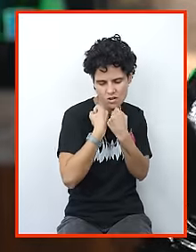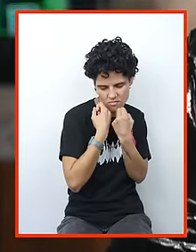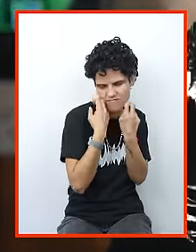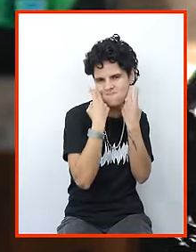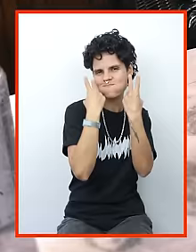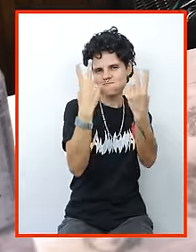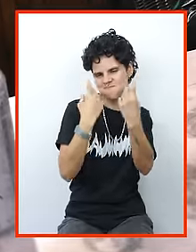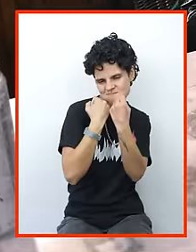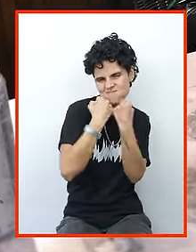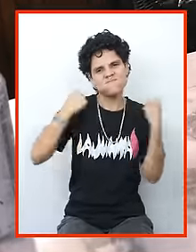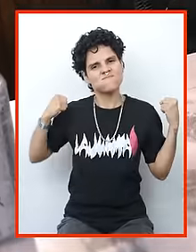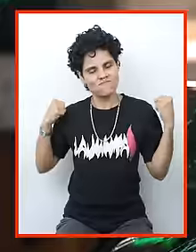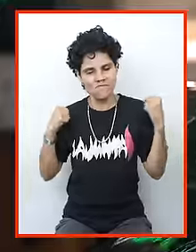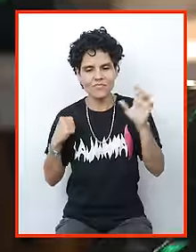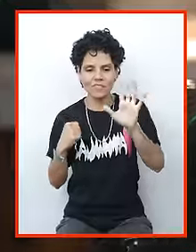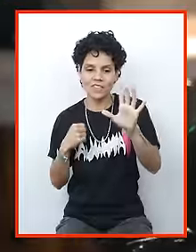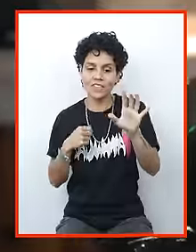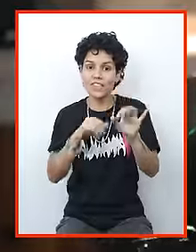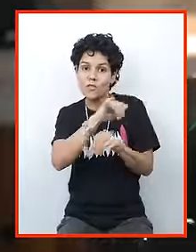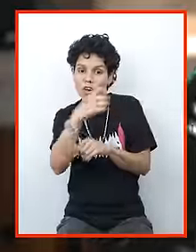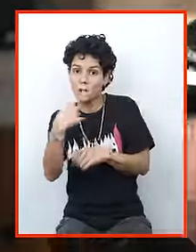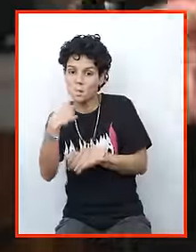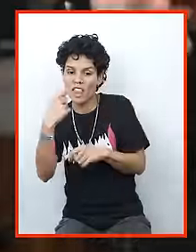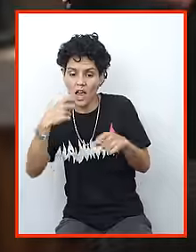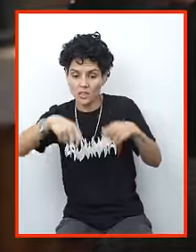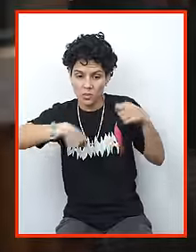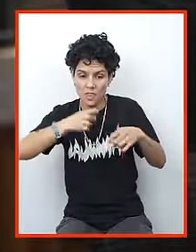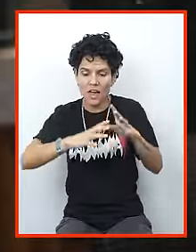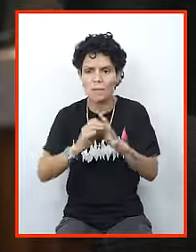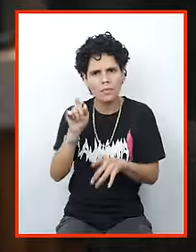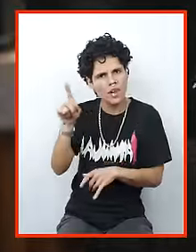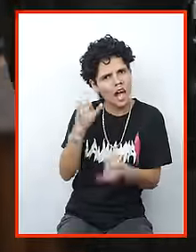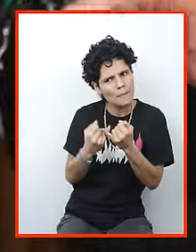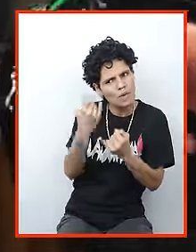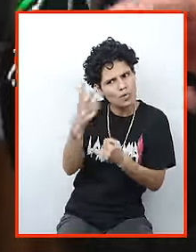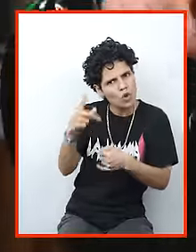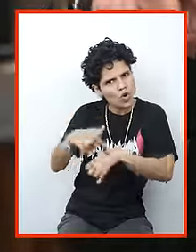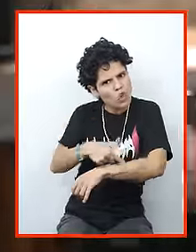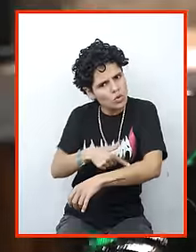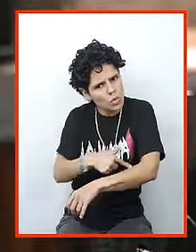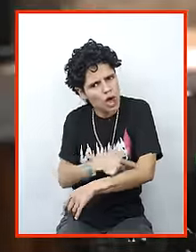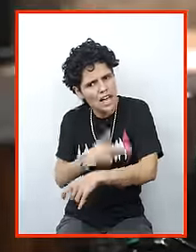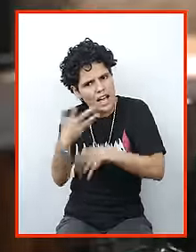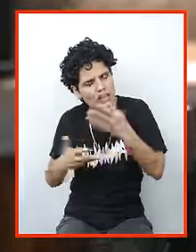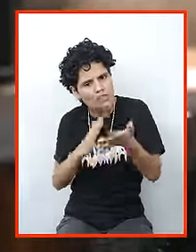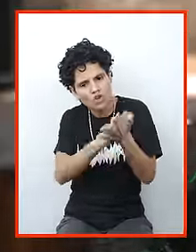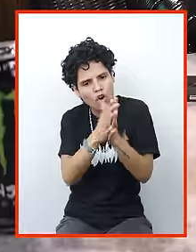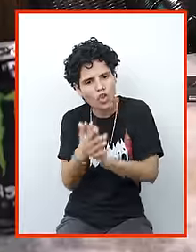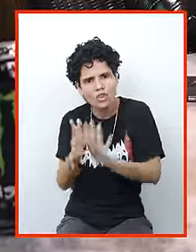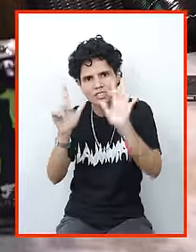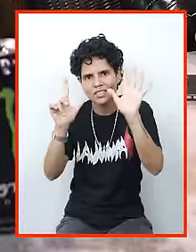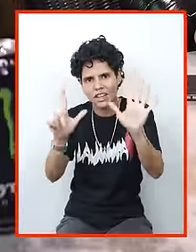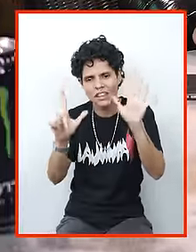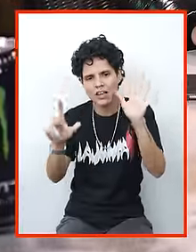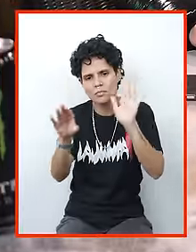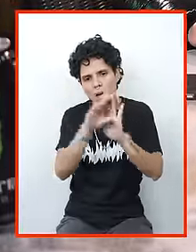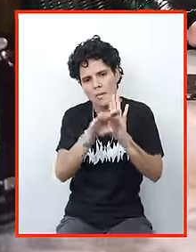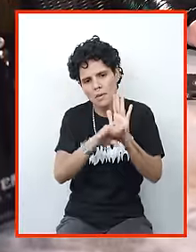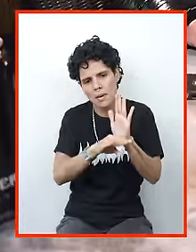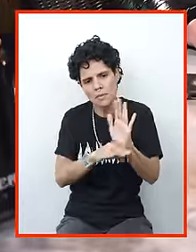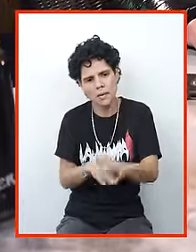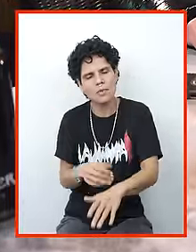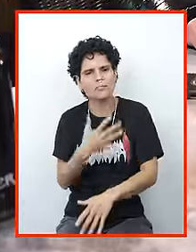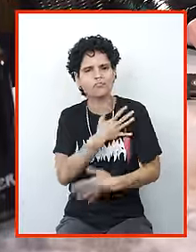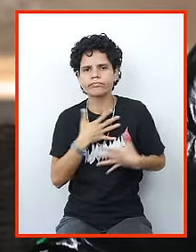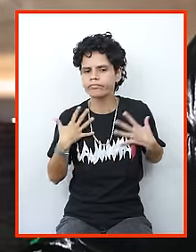como que está en otra... Está brillando. No. Ya te voy a preguntar por qué vamos a comer esto, pero el hombre se tatuó todos los temas. Sí, el por suerte eran 8, ¿cuántos no es? Eran 7. Siete.